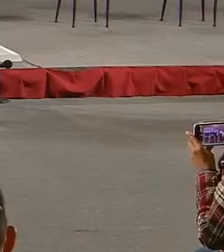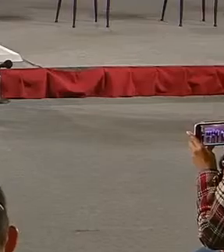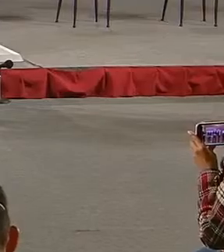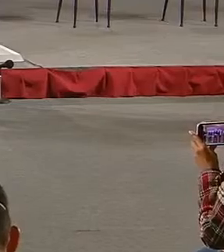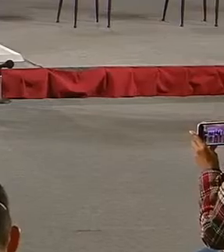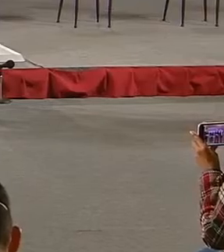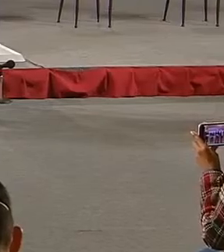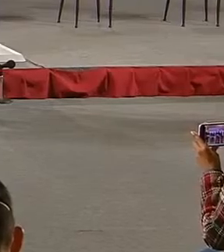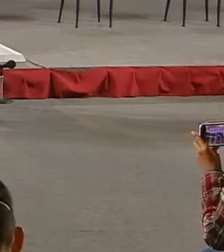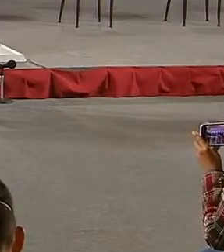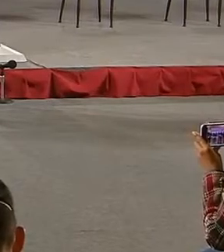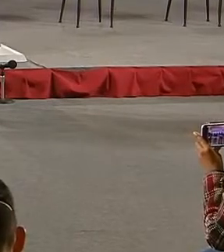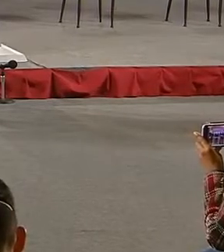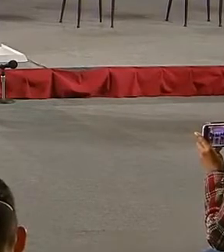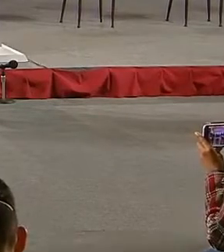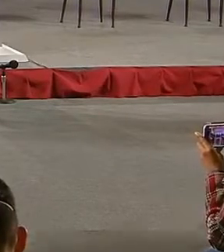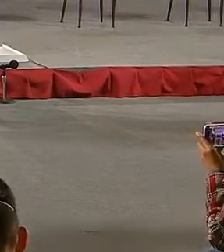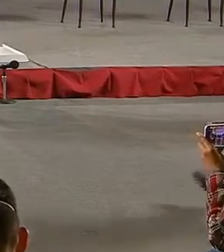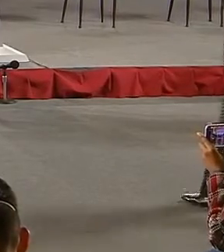José Manuel.